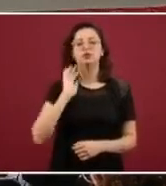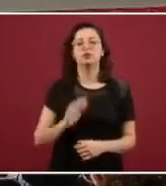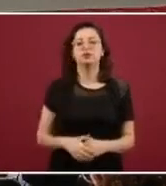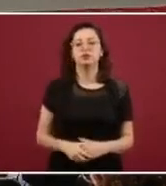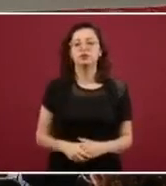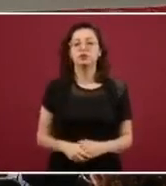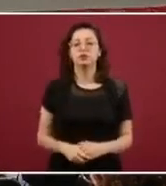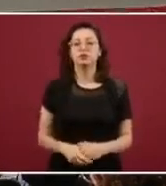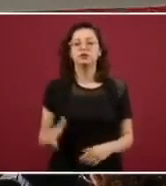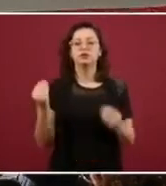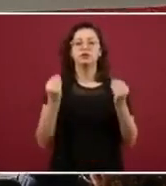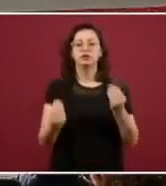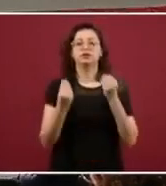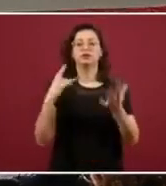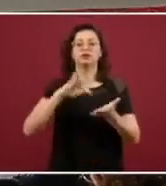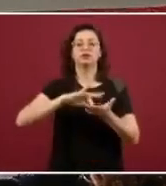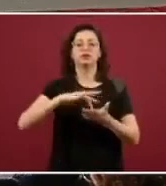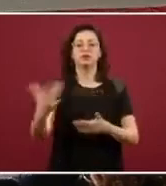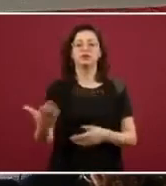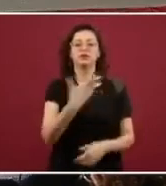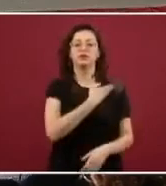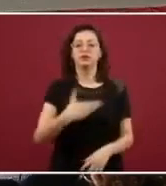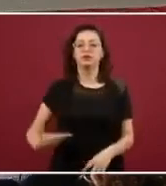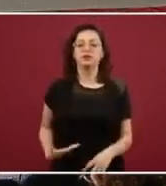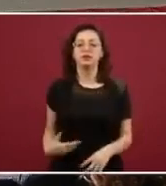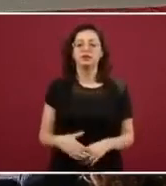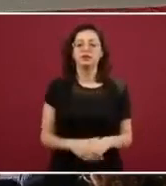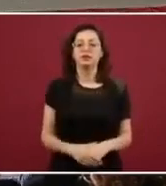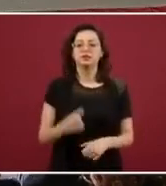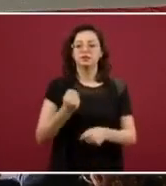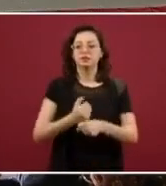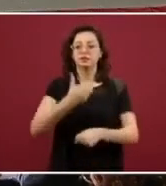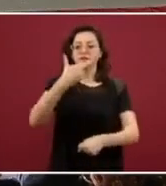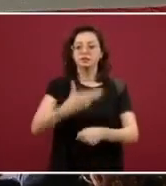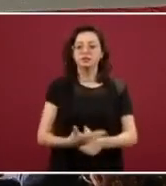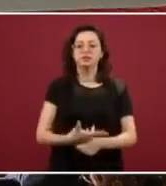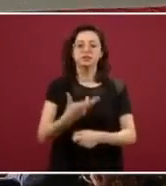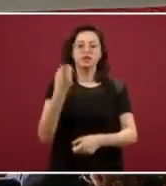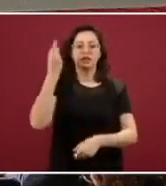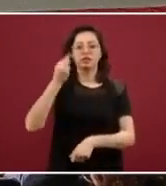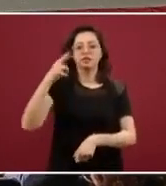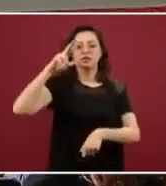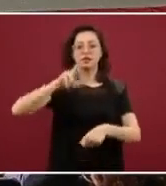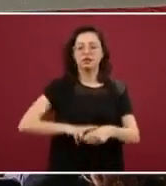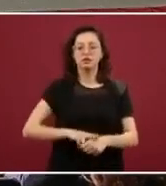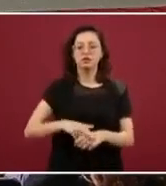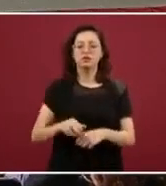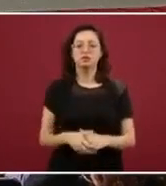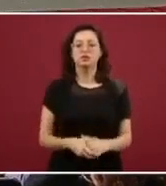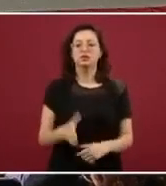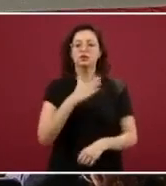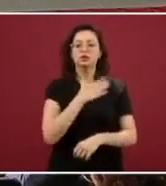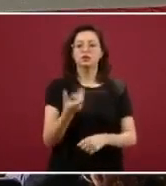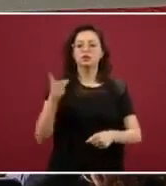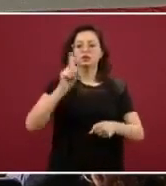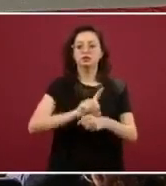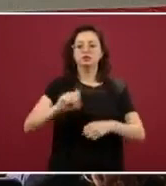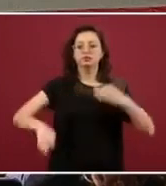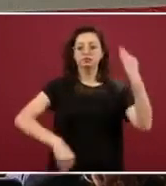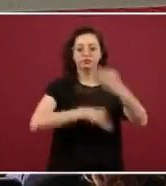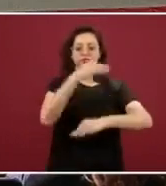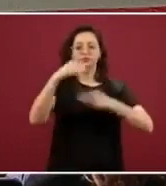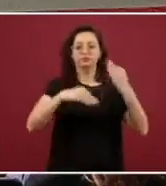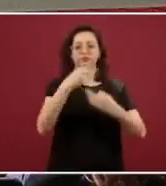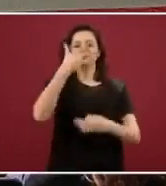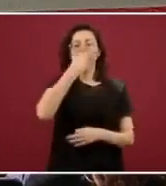Muchas gracias, señor presidente, secretario, colegas, directores generales. Muy buenos días a todas y